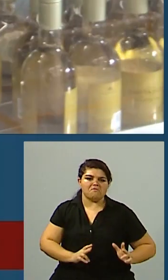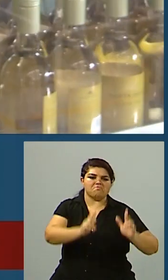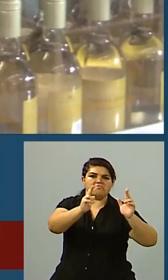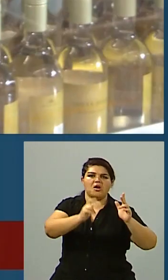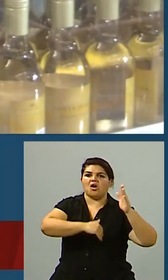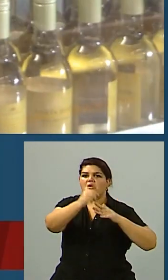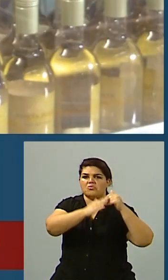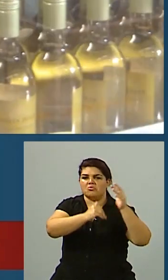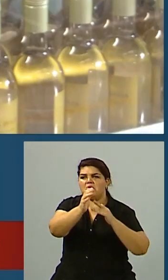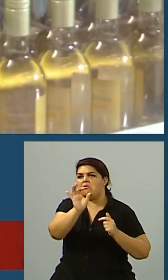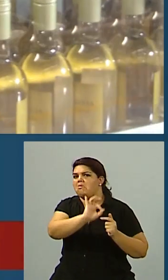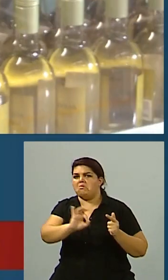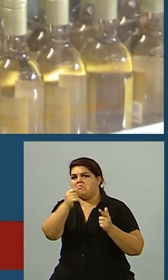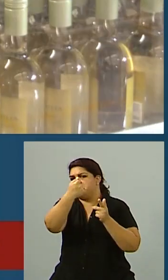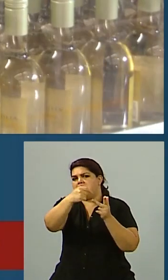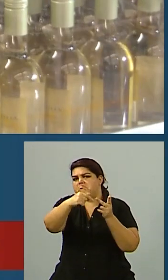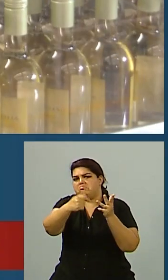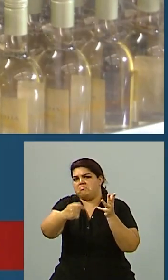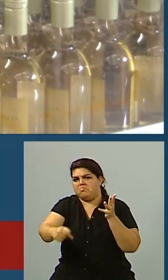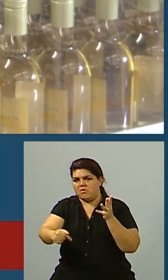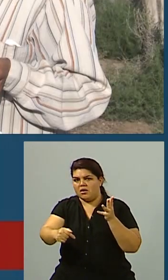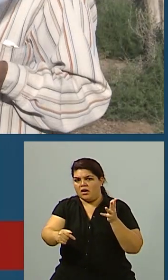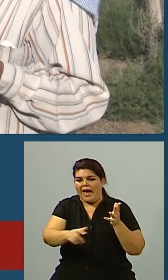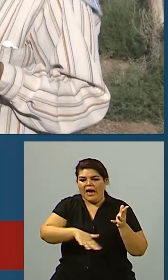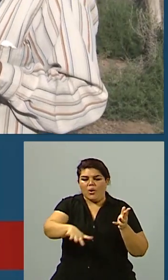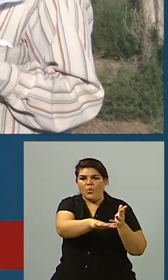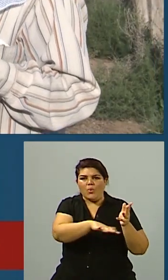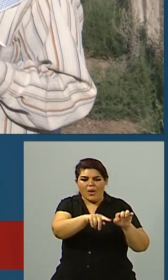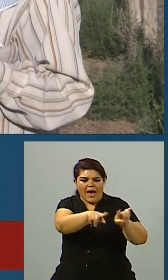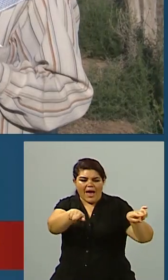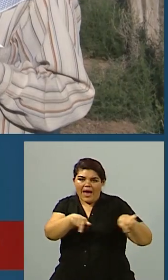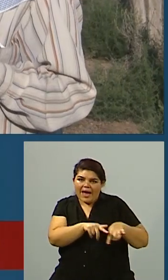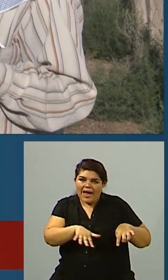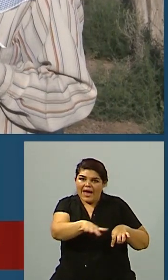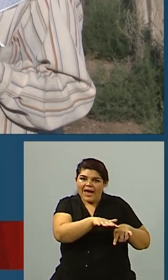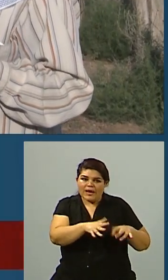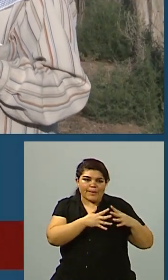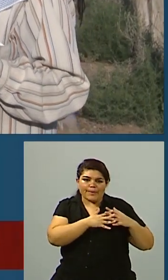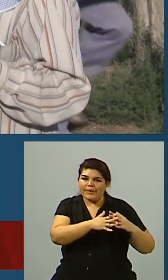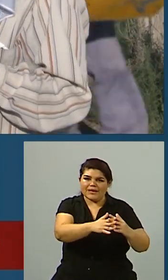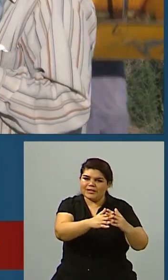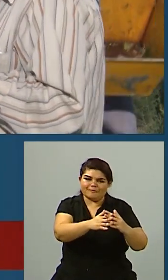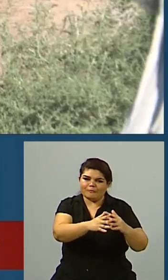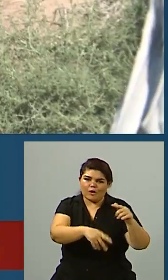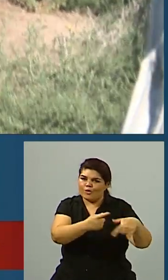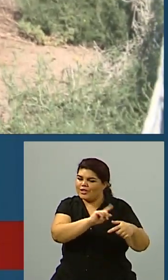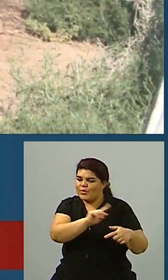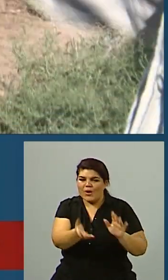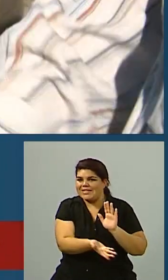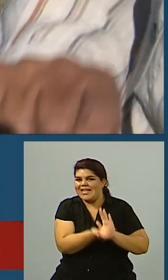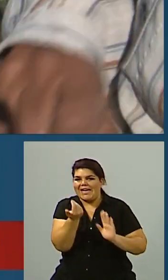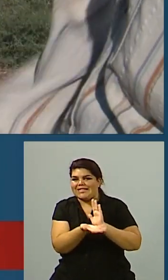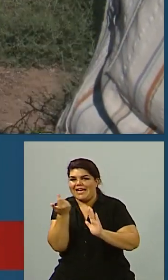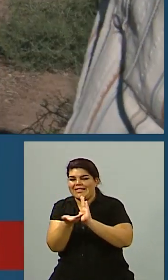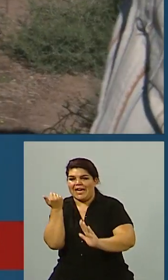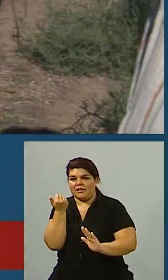tienen otros mercados y otras posibilidades y otra lógica dentro de un año de trabajo. Y esos productores, que cada vez que,